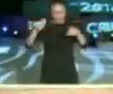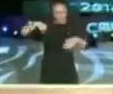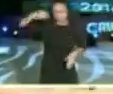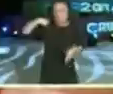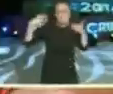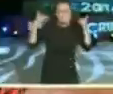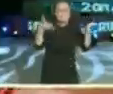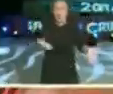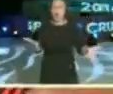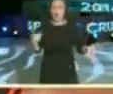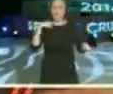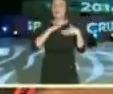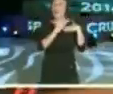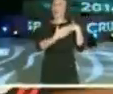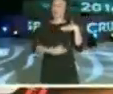mismos en esta